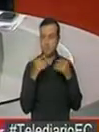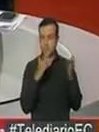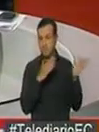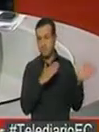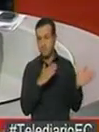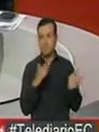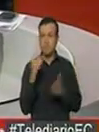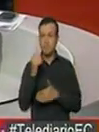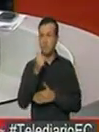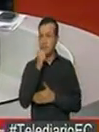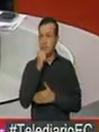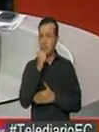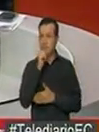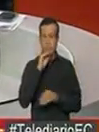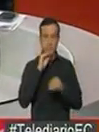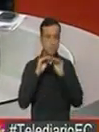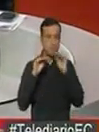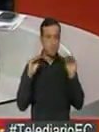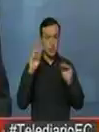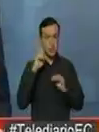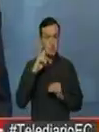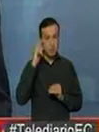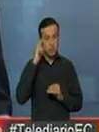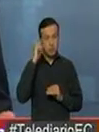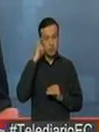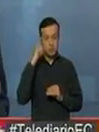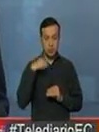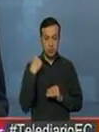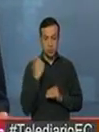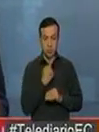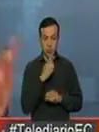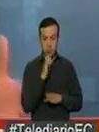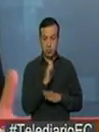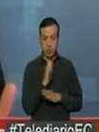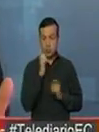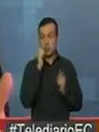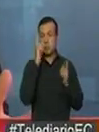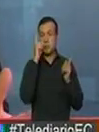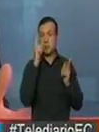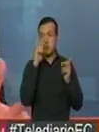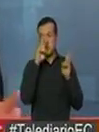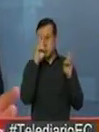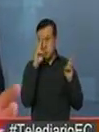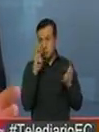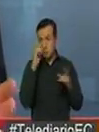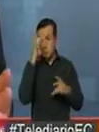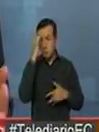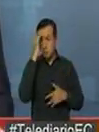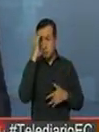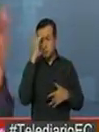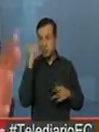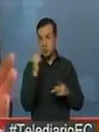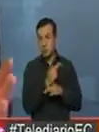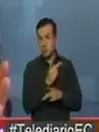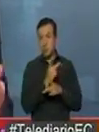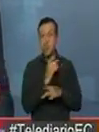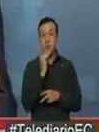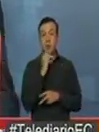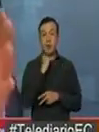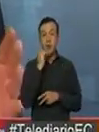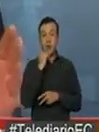finalizando la entrevista. Pero una reflexión final, ¿debemos los ecuatorianos estar asustados con el tema del coronavirus o más que